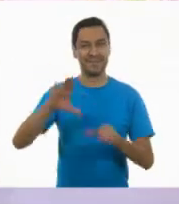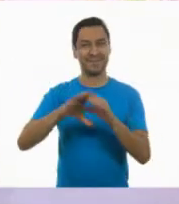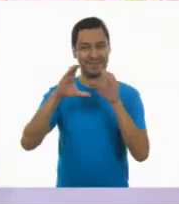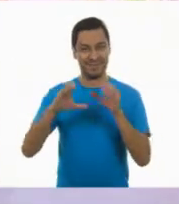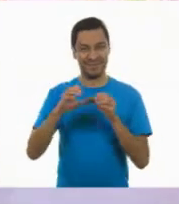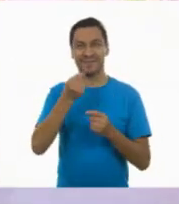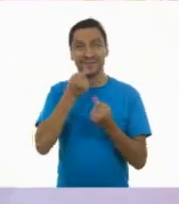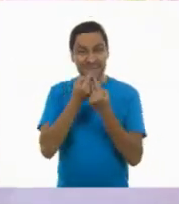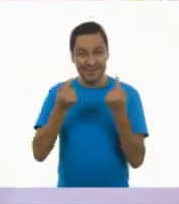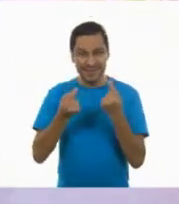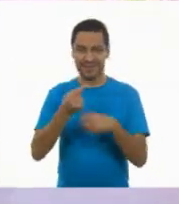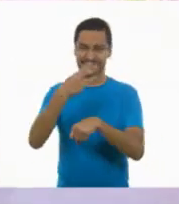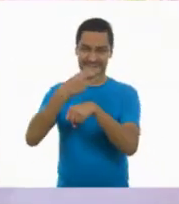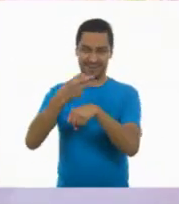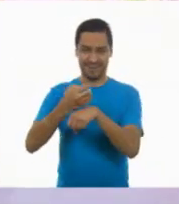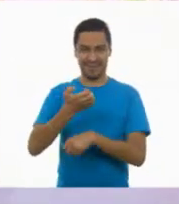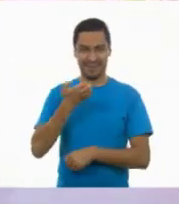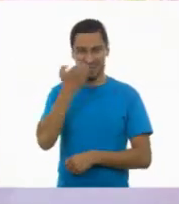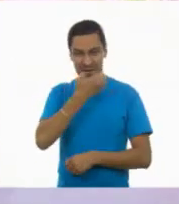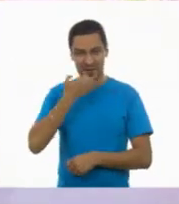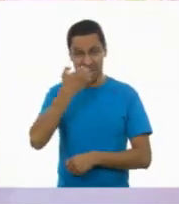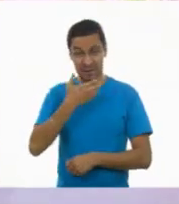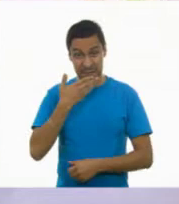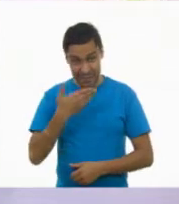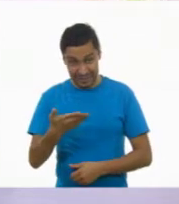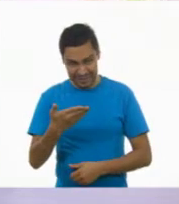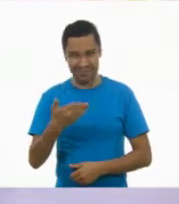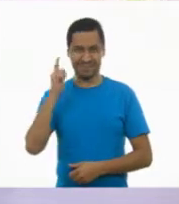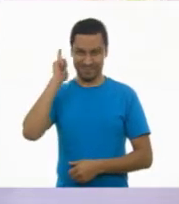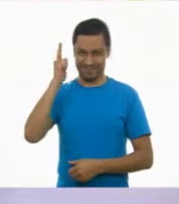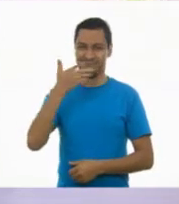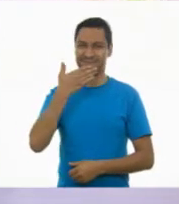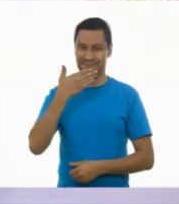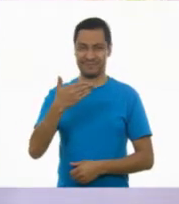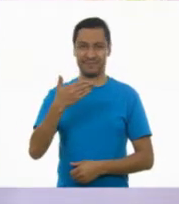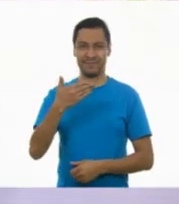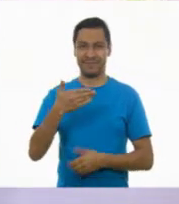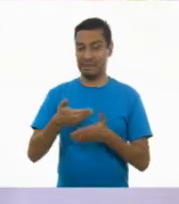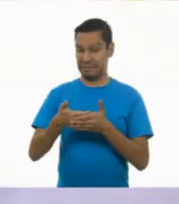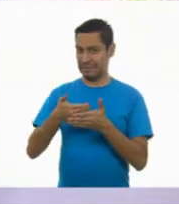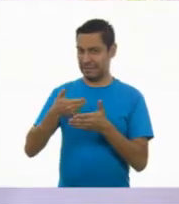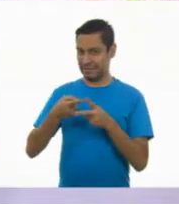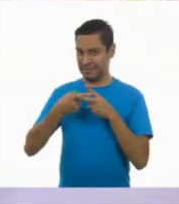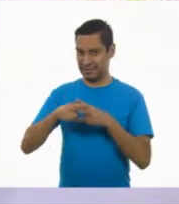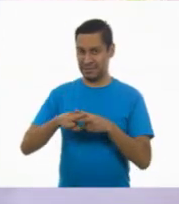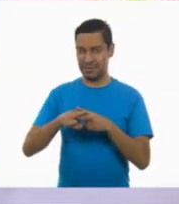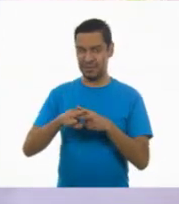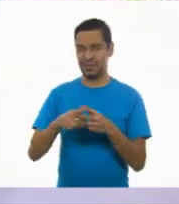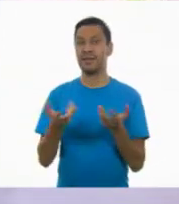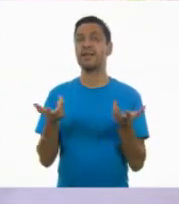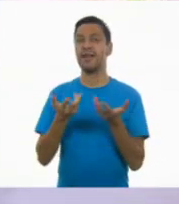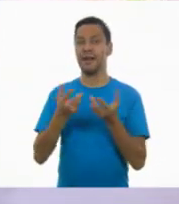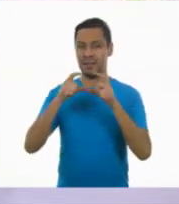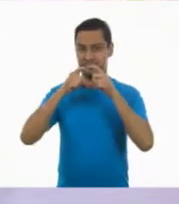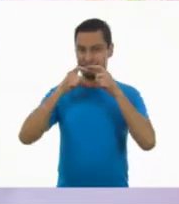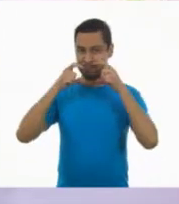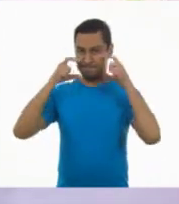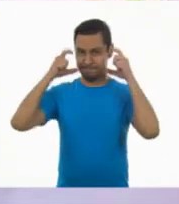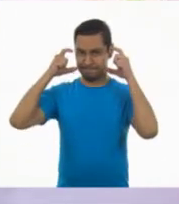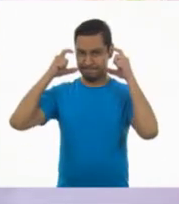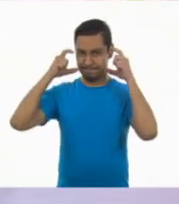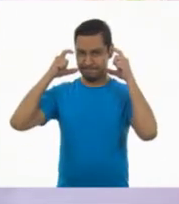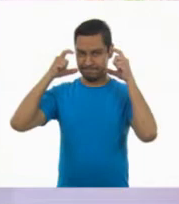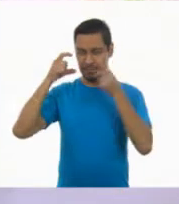están, niñas y niños del tercer grado de primaria? Espero que muy bien. Antes de comenzar, vamos a guardar nuestro cubrebocas en una